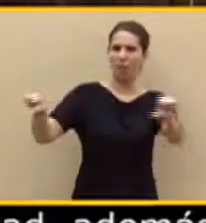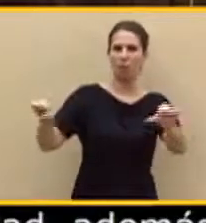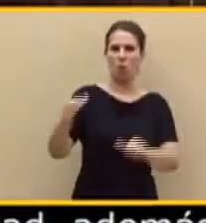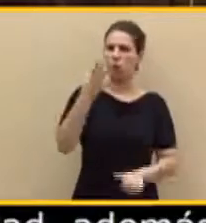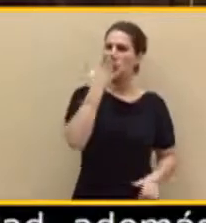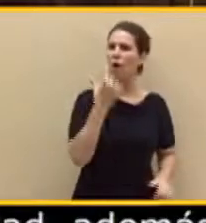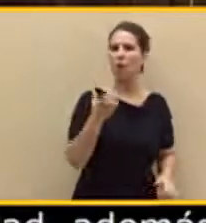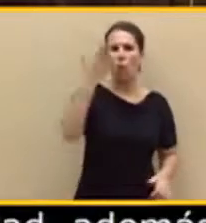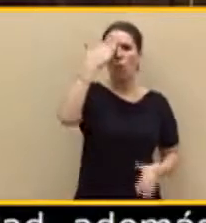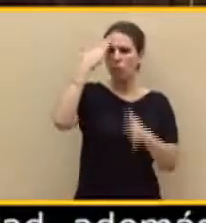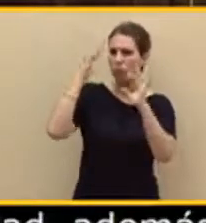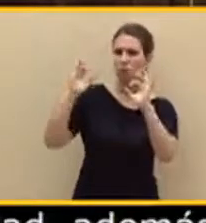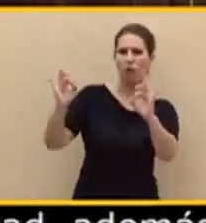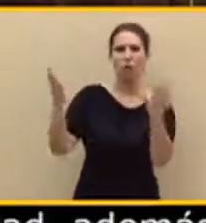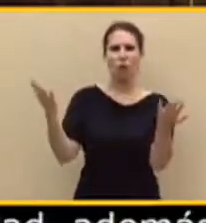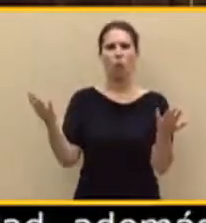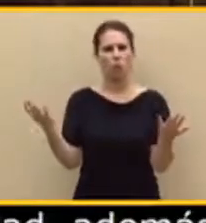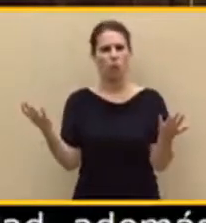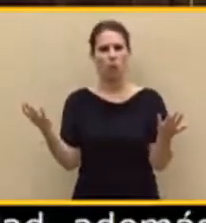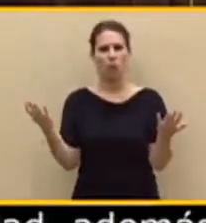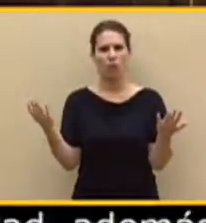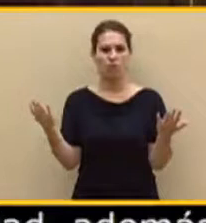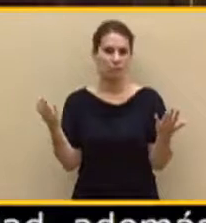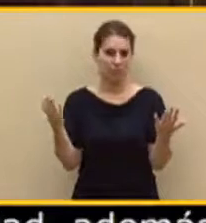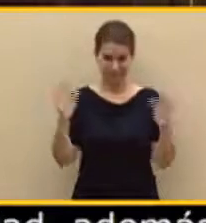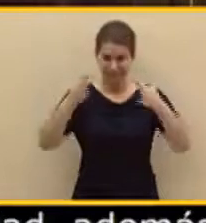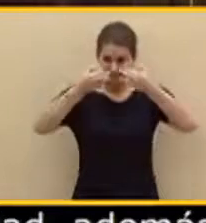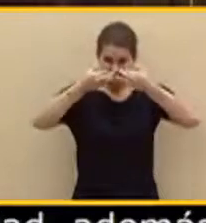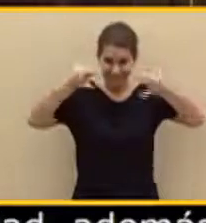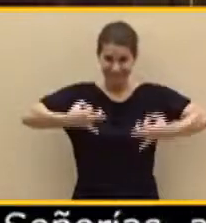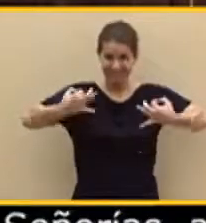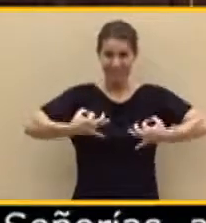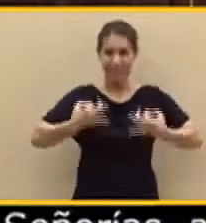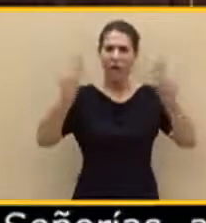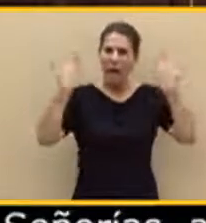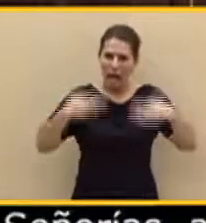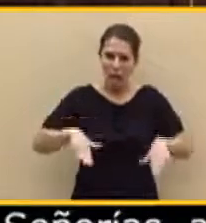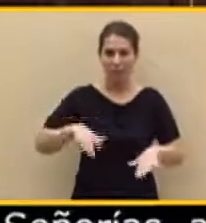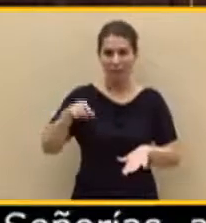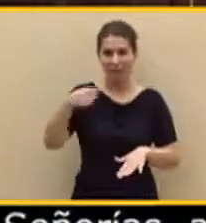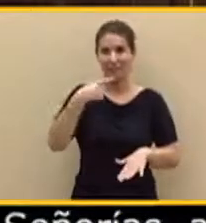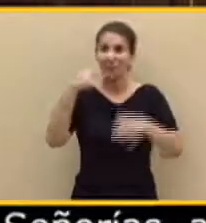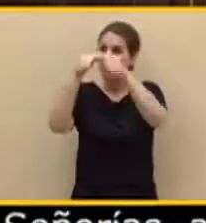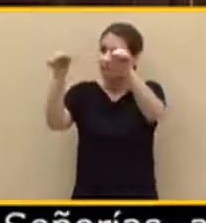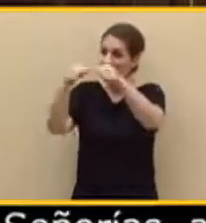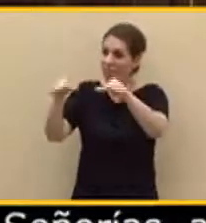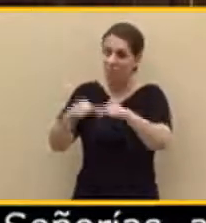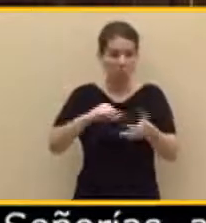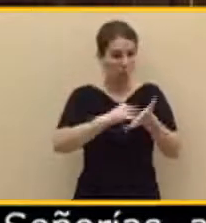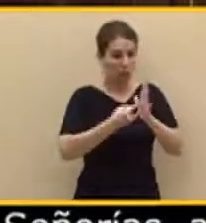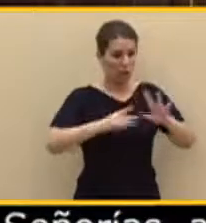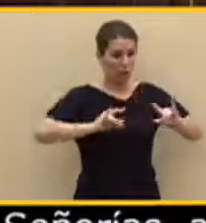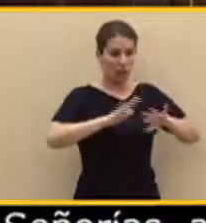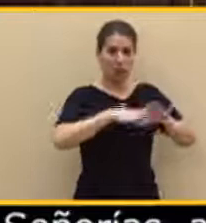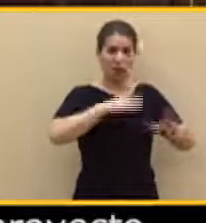sensato, pero no tienen, señorías, a pesar de decir ser el partido de la unidad, un proyecto territorial a la altura de nuestro país.